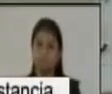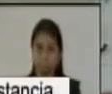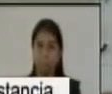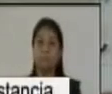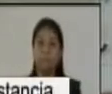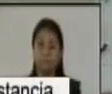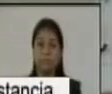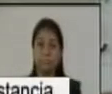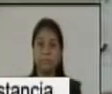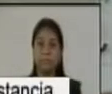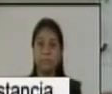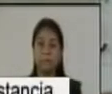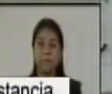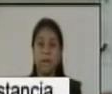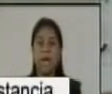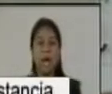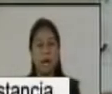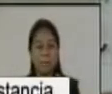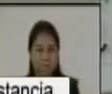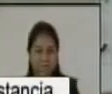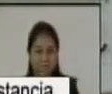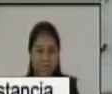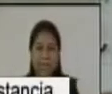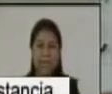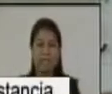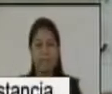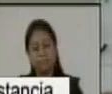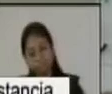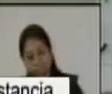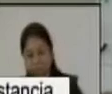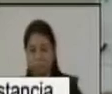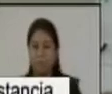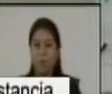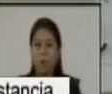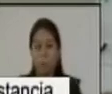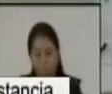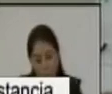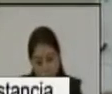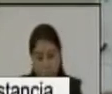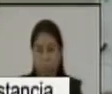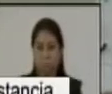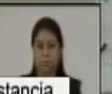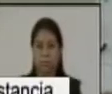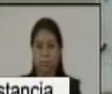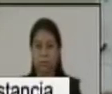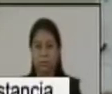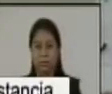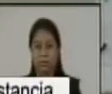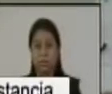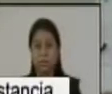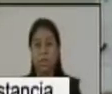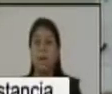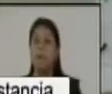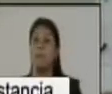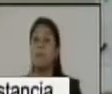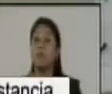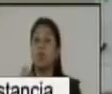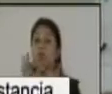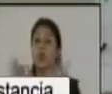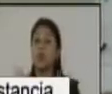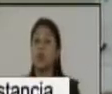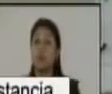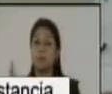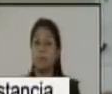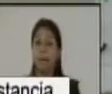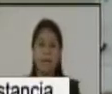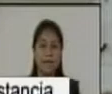casa. Aprovechemos a quedarnos, guardémonos. La mejor medida para evitar